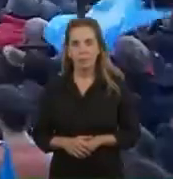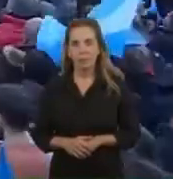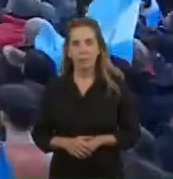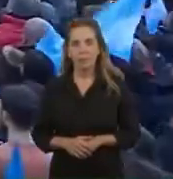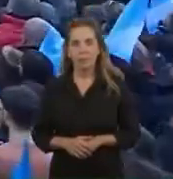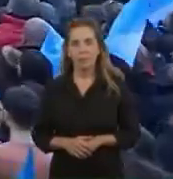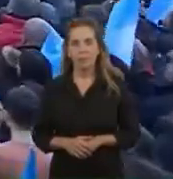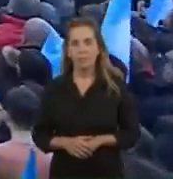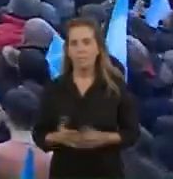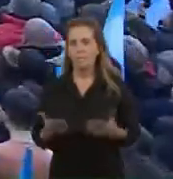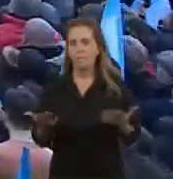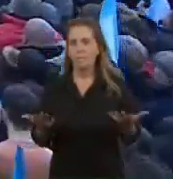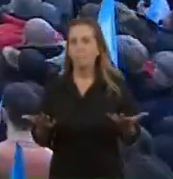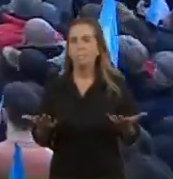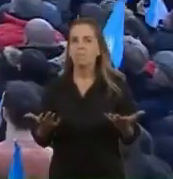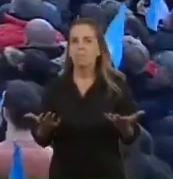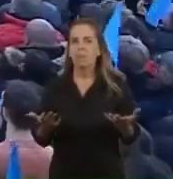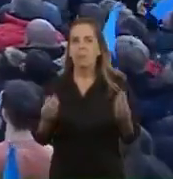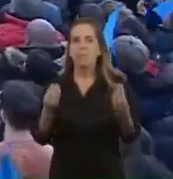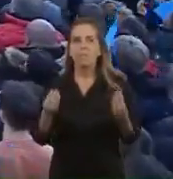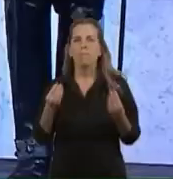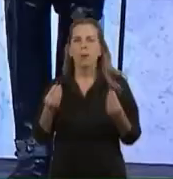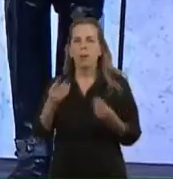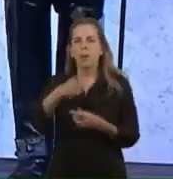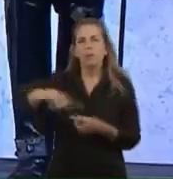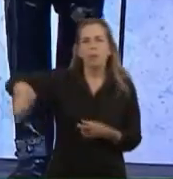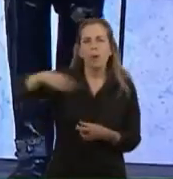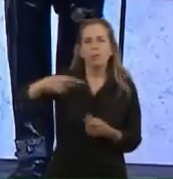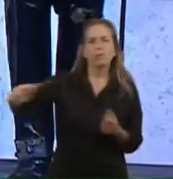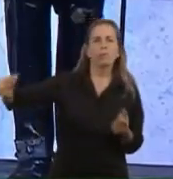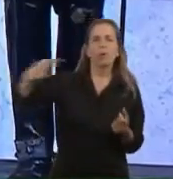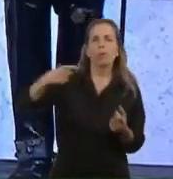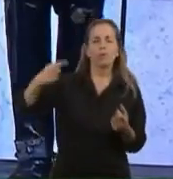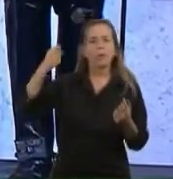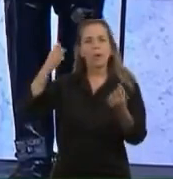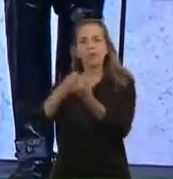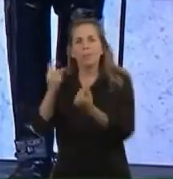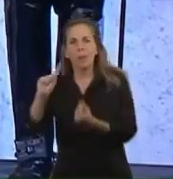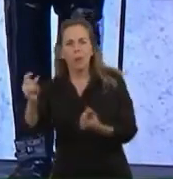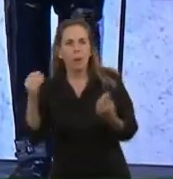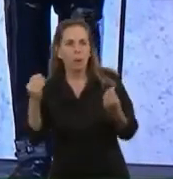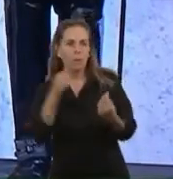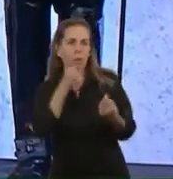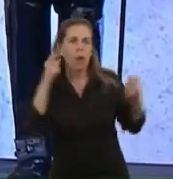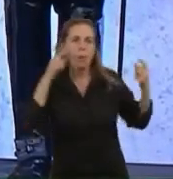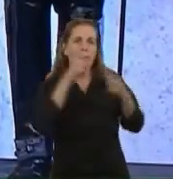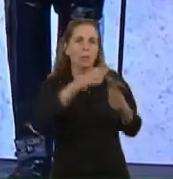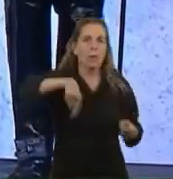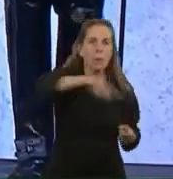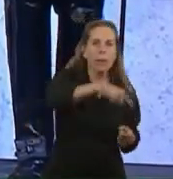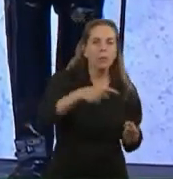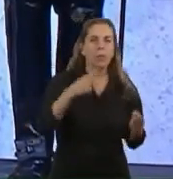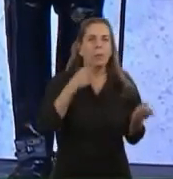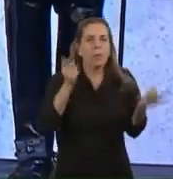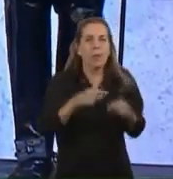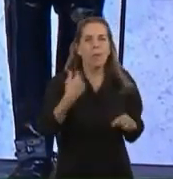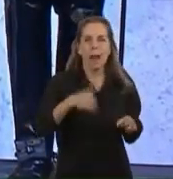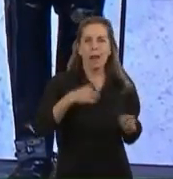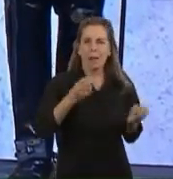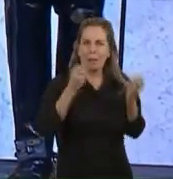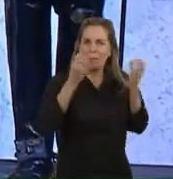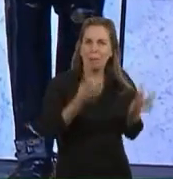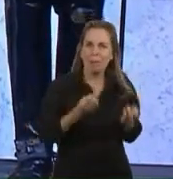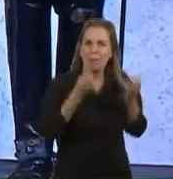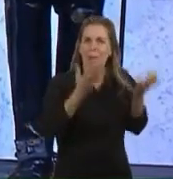No puede haber causa legítima para oponerse a la sagrada tarea de reconstruir nuestra nación no hay disputa ni conflicto ni